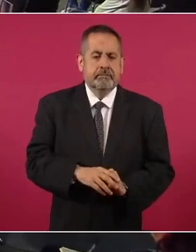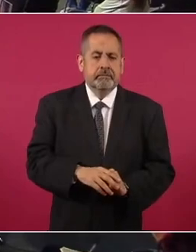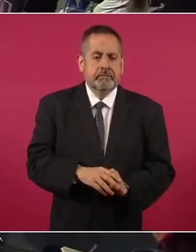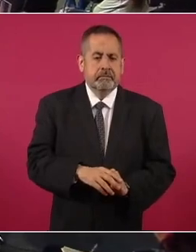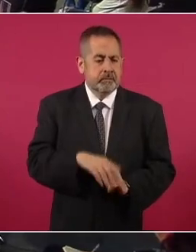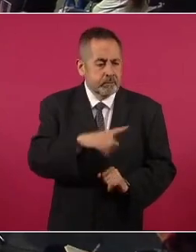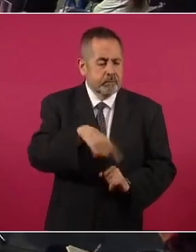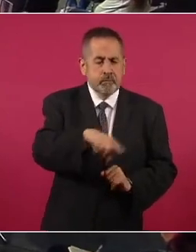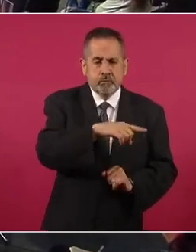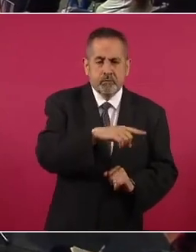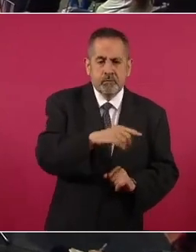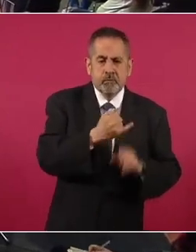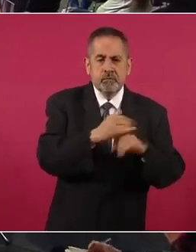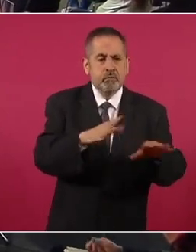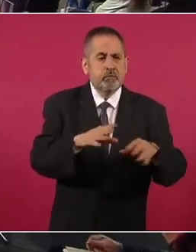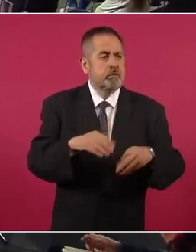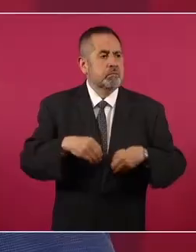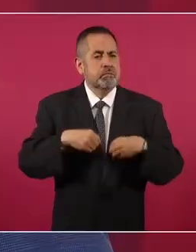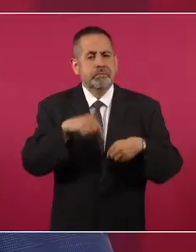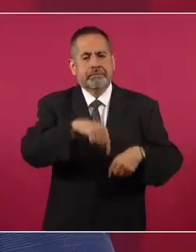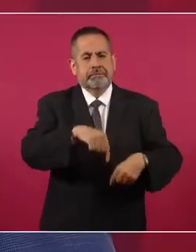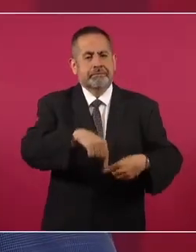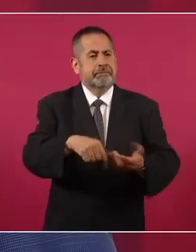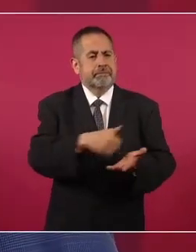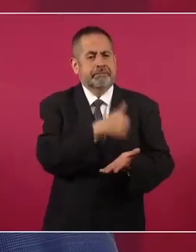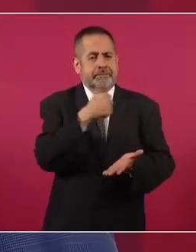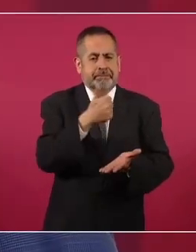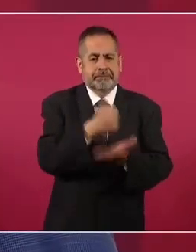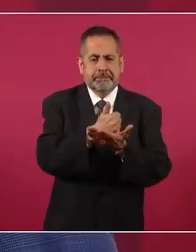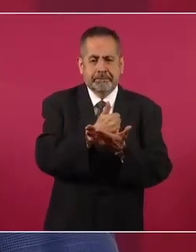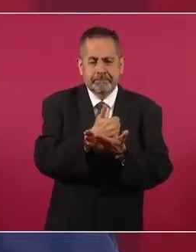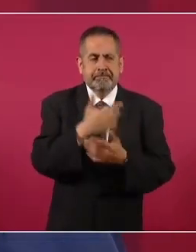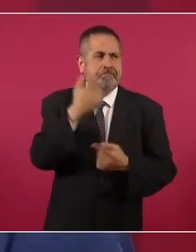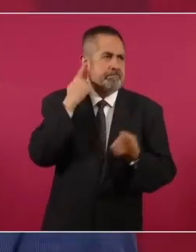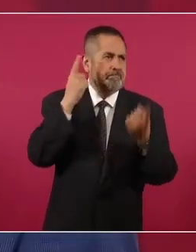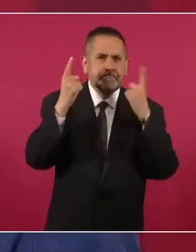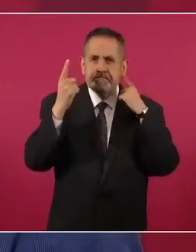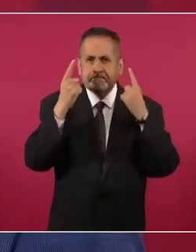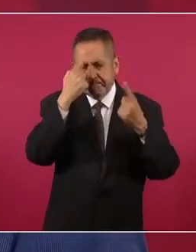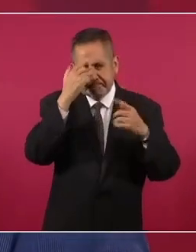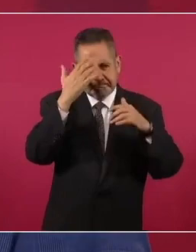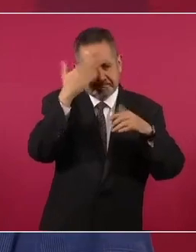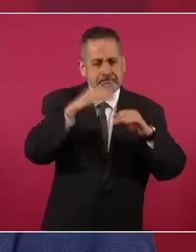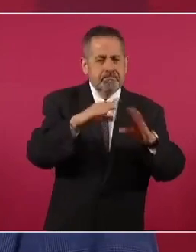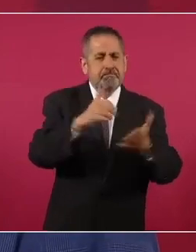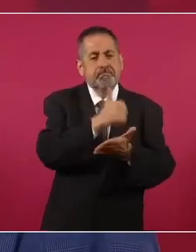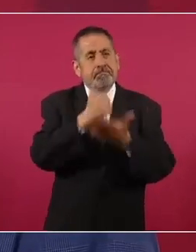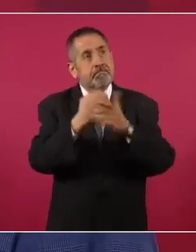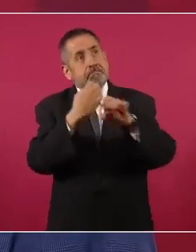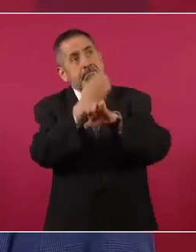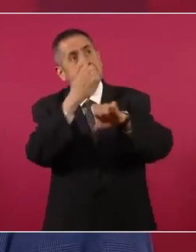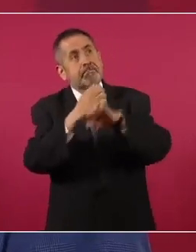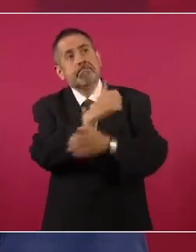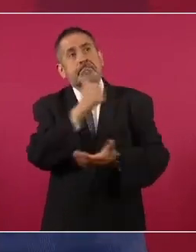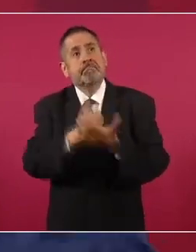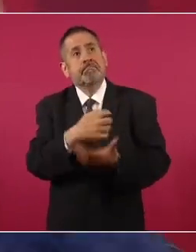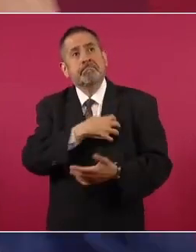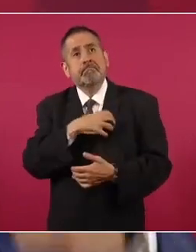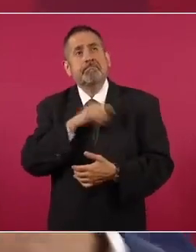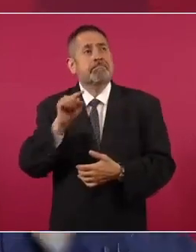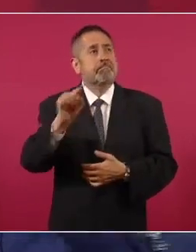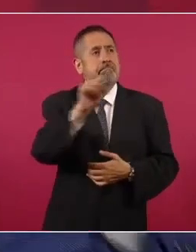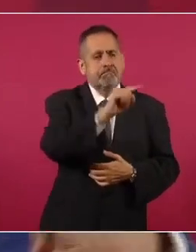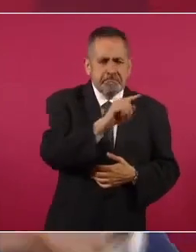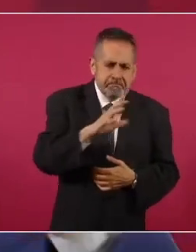tienen más información porque viven aquí, en la capital o en las capitales de los estados, porque la